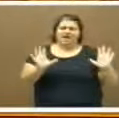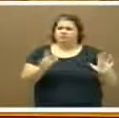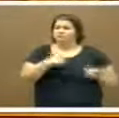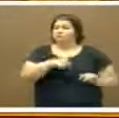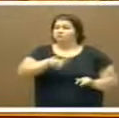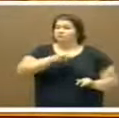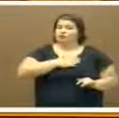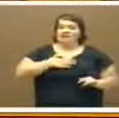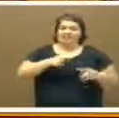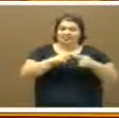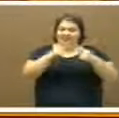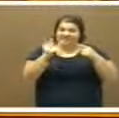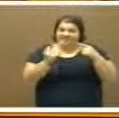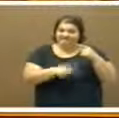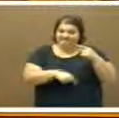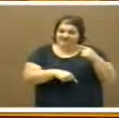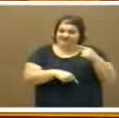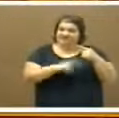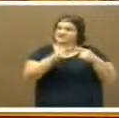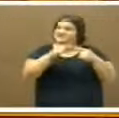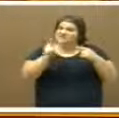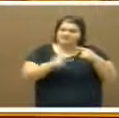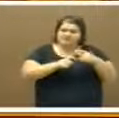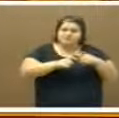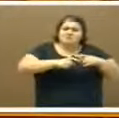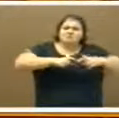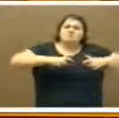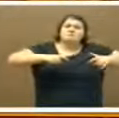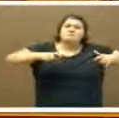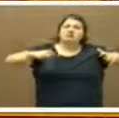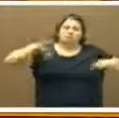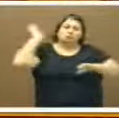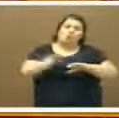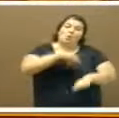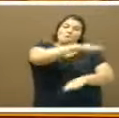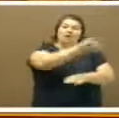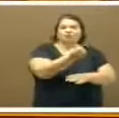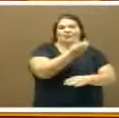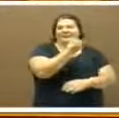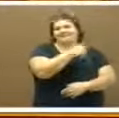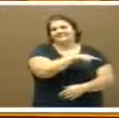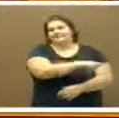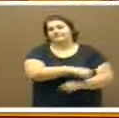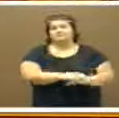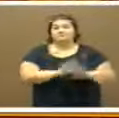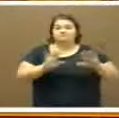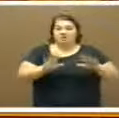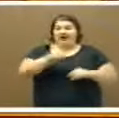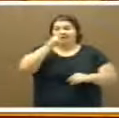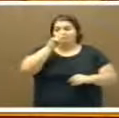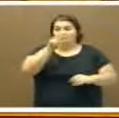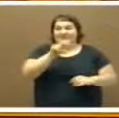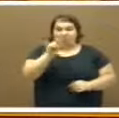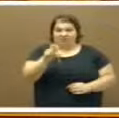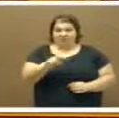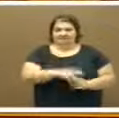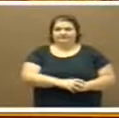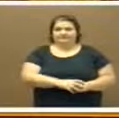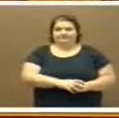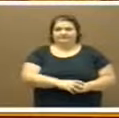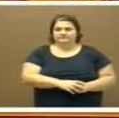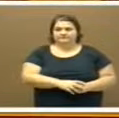el mayor déficit posible para culpar a los socialistas de ello. En cambio, señor consejero, ustedes en el 2012 no